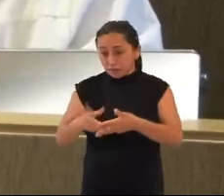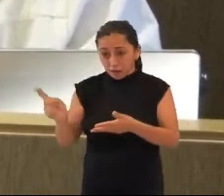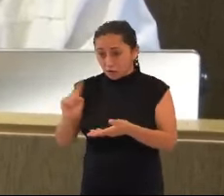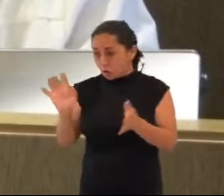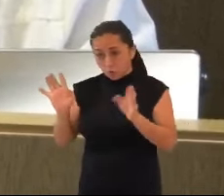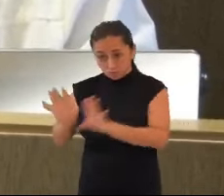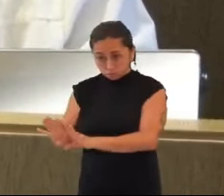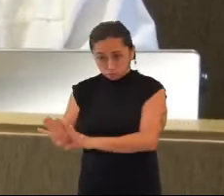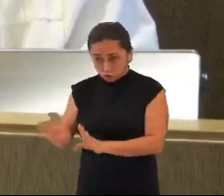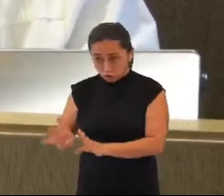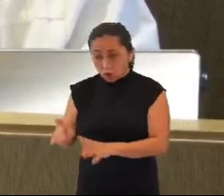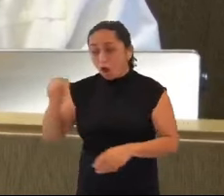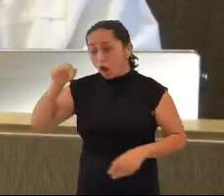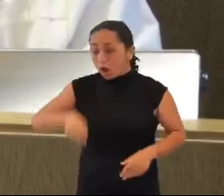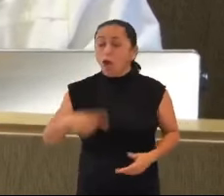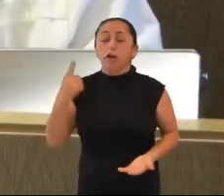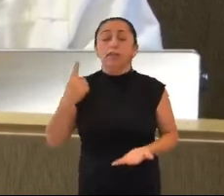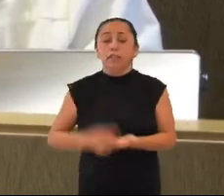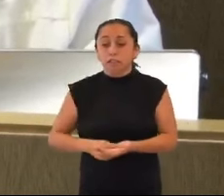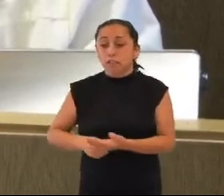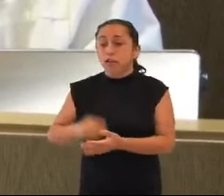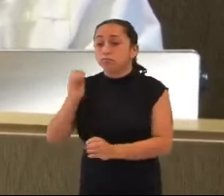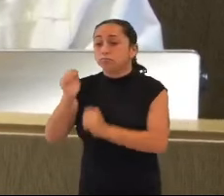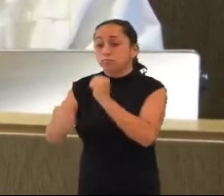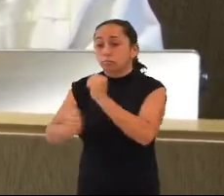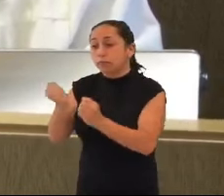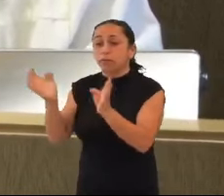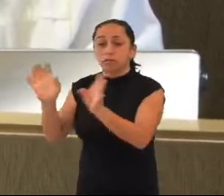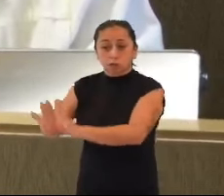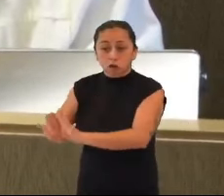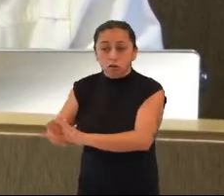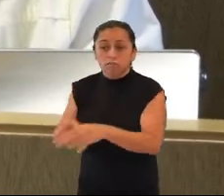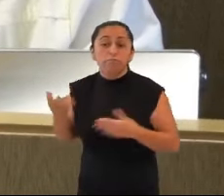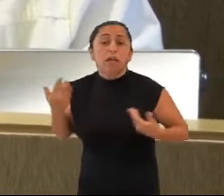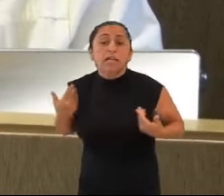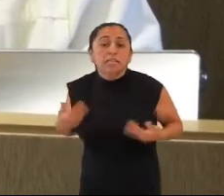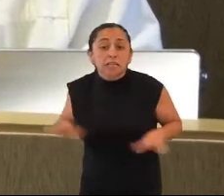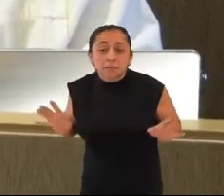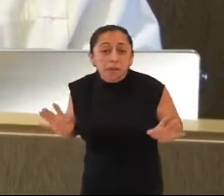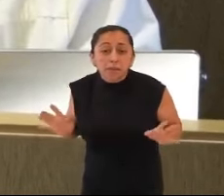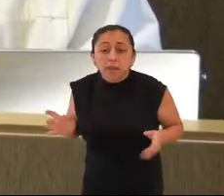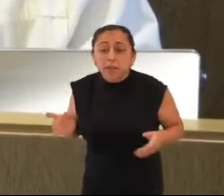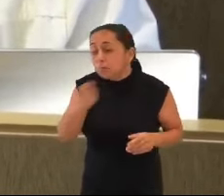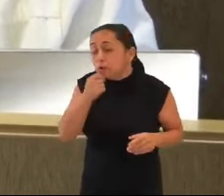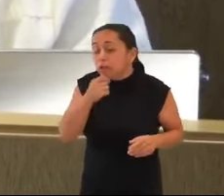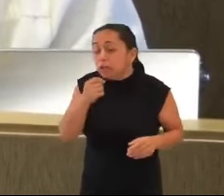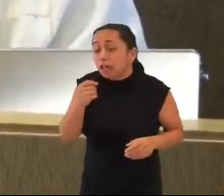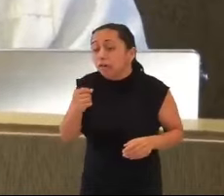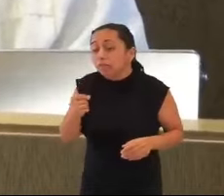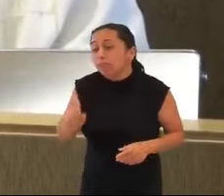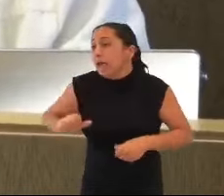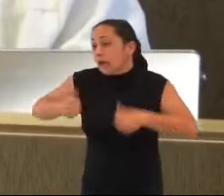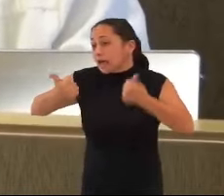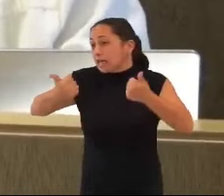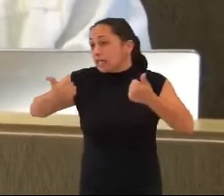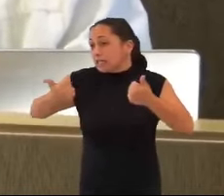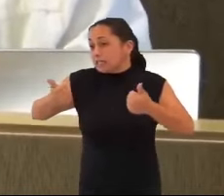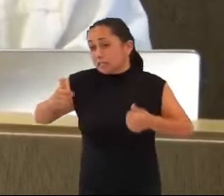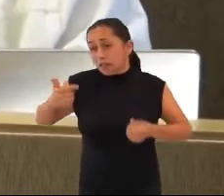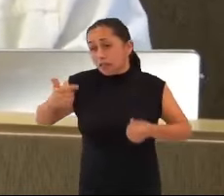decidió cerrar esta planta, simplemente porque no es redituable y no va con sus